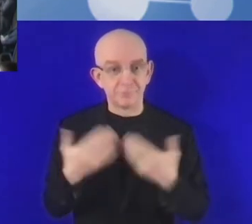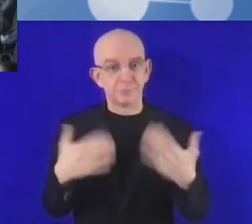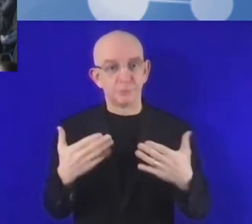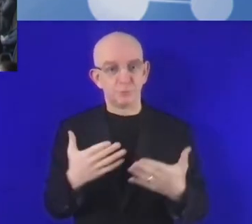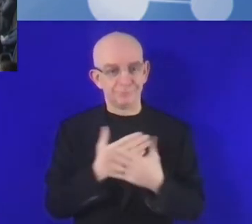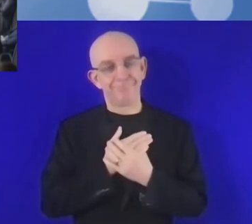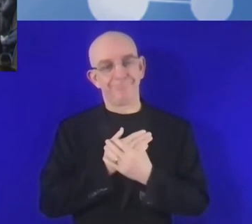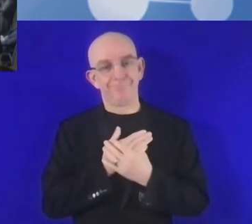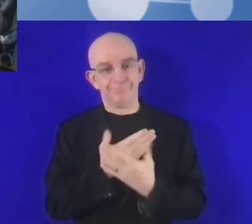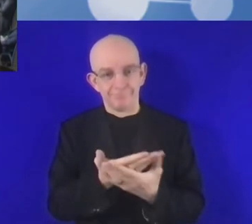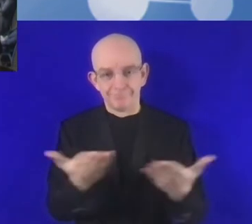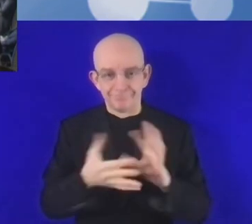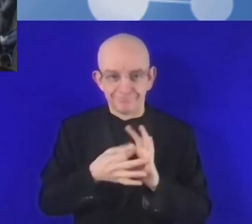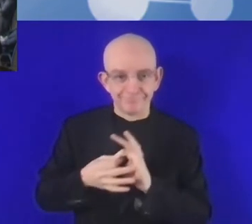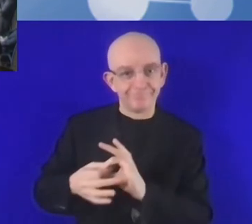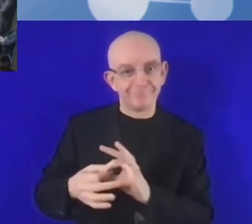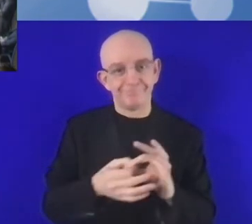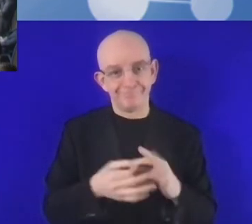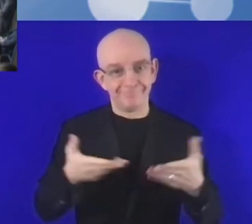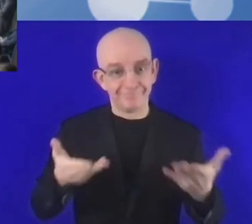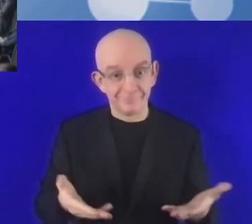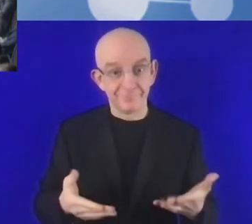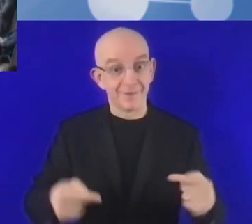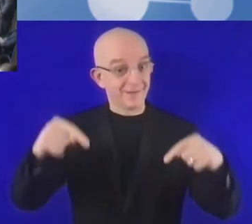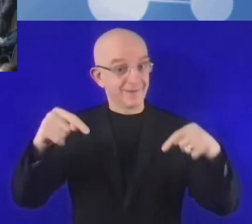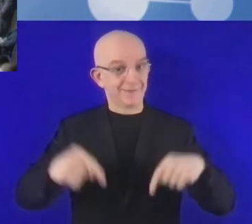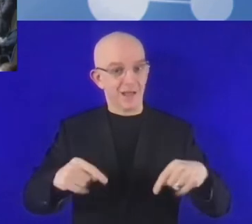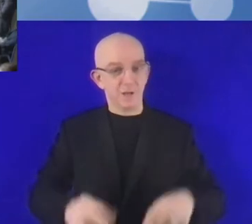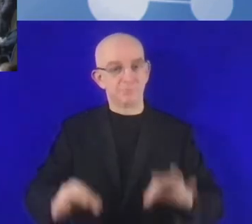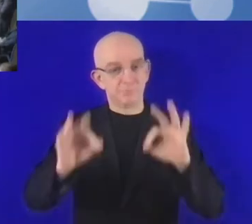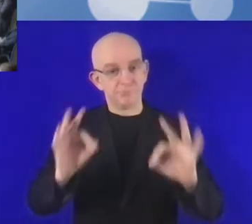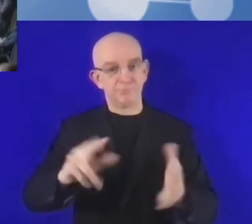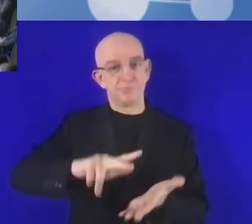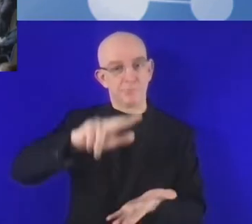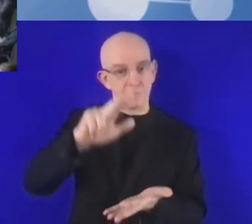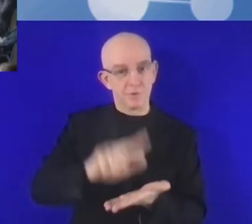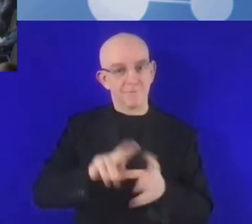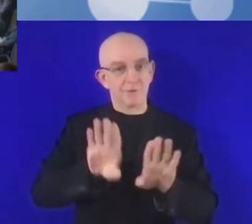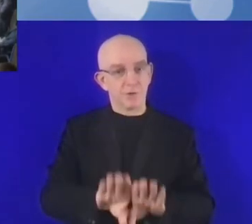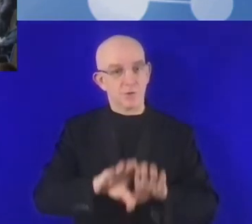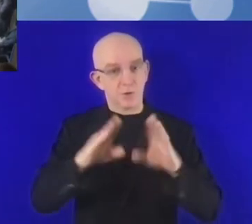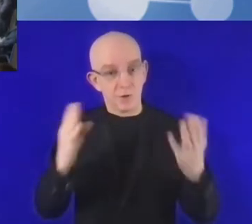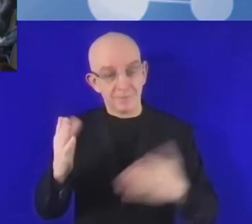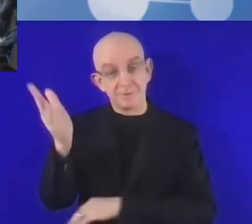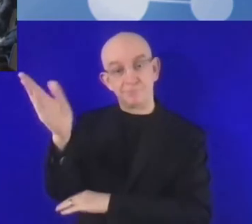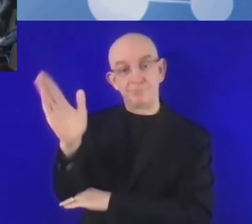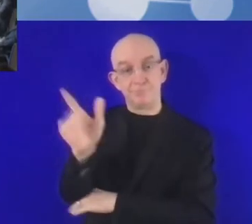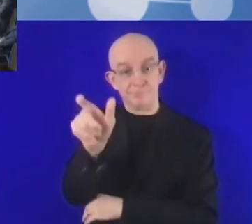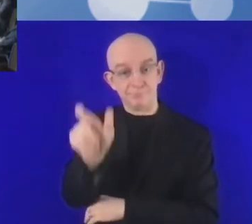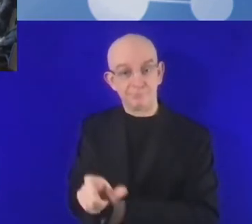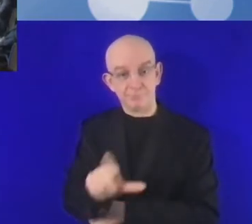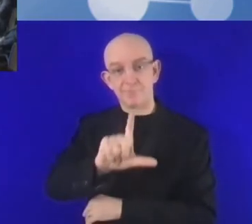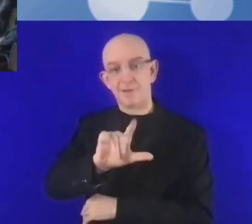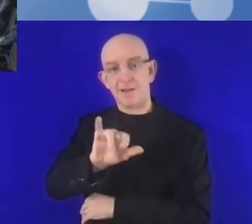Así que, señoras y señores, vale la pena estar aquí con nosotros. Y ahora vamos a comenzar